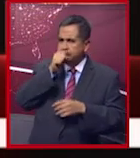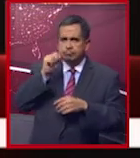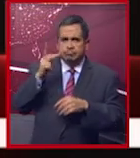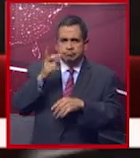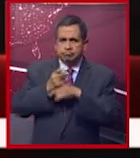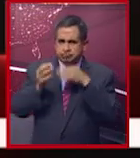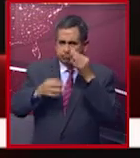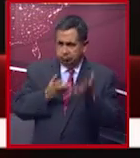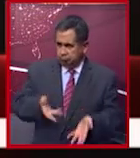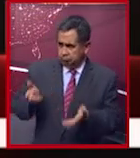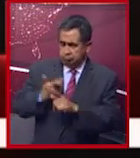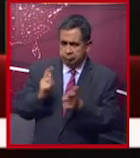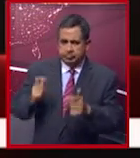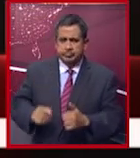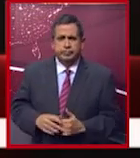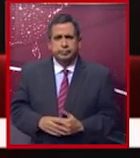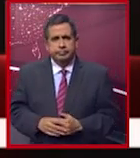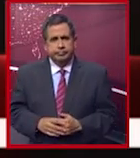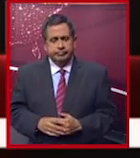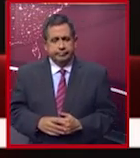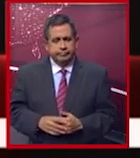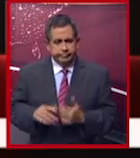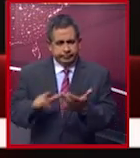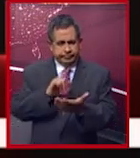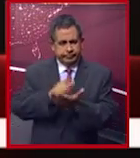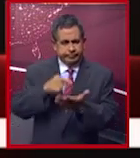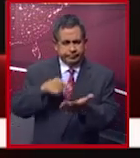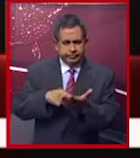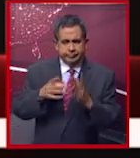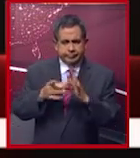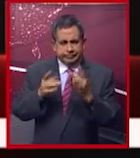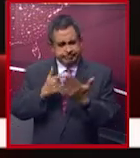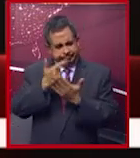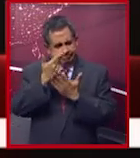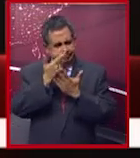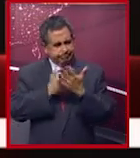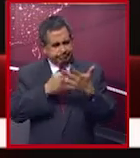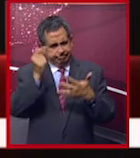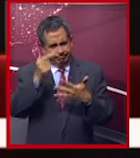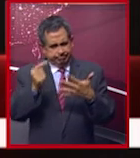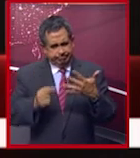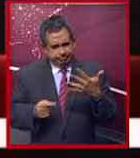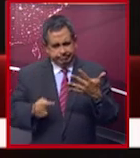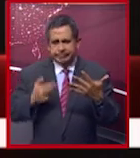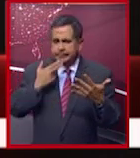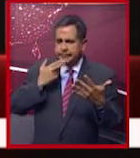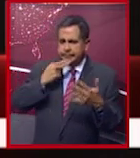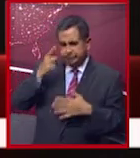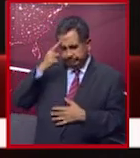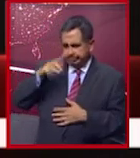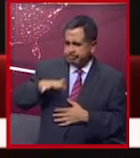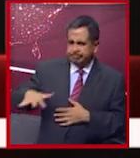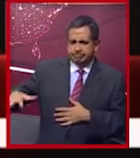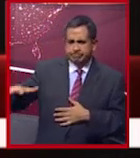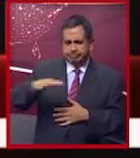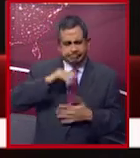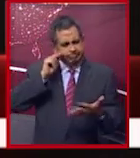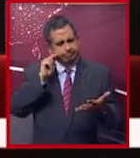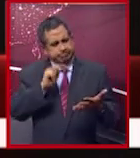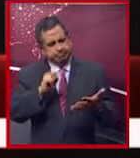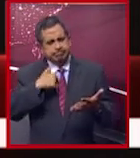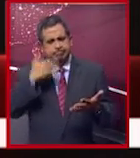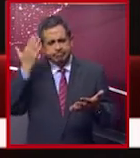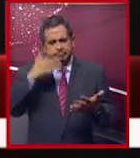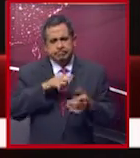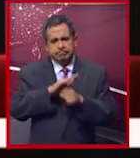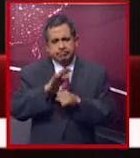Con la ley que hoy discutimos, ese padrón servirá de guía a todos los órganos para saber con